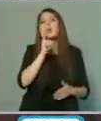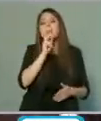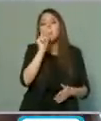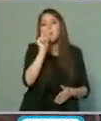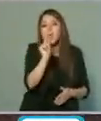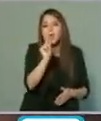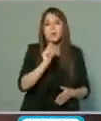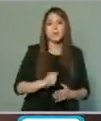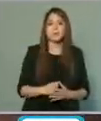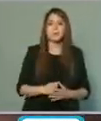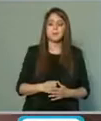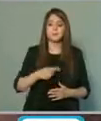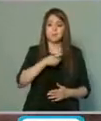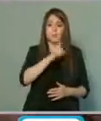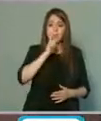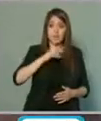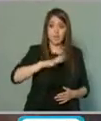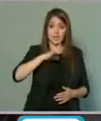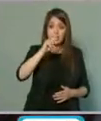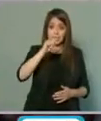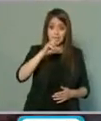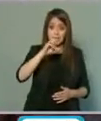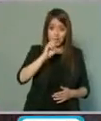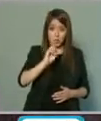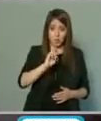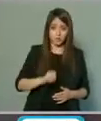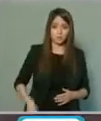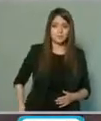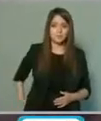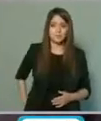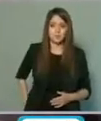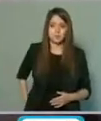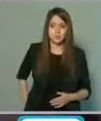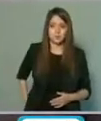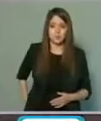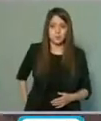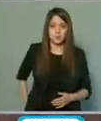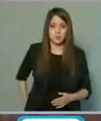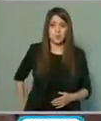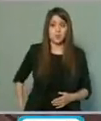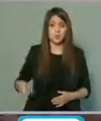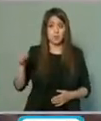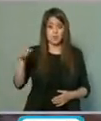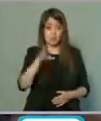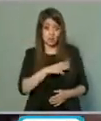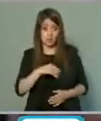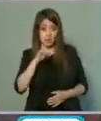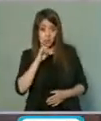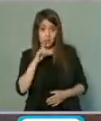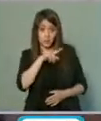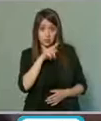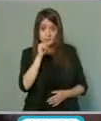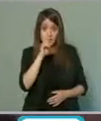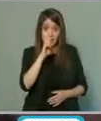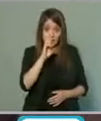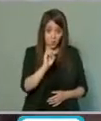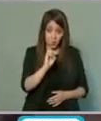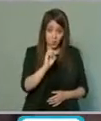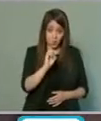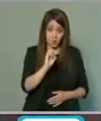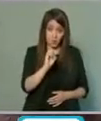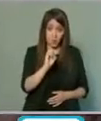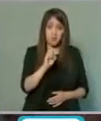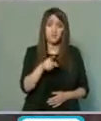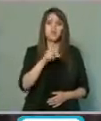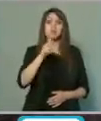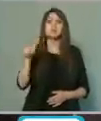¿no? Allá está doña Teo. No, ella es su hija. Ah, la hija de doña Teo. Que no